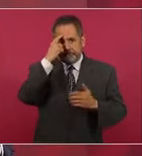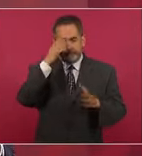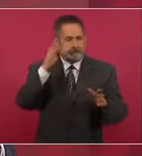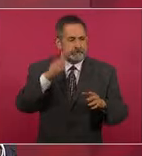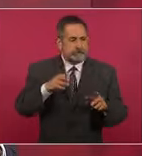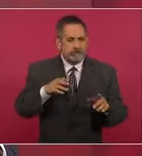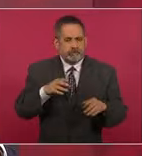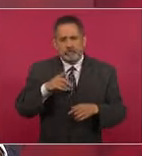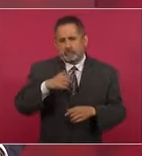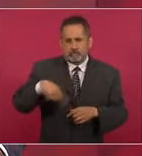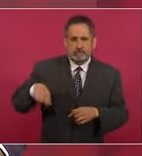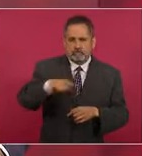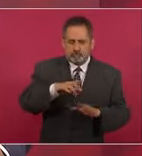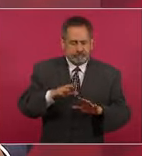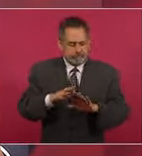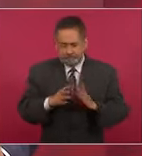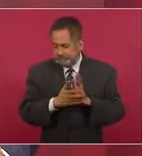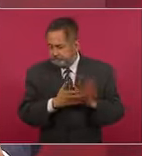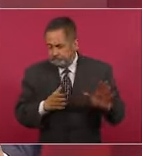sacudan.